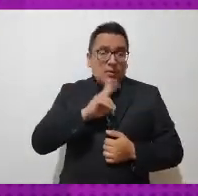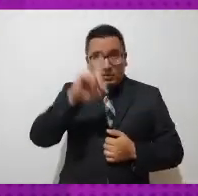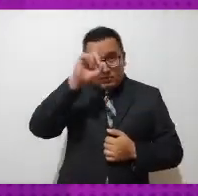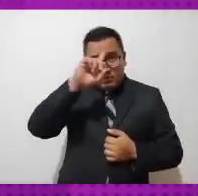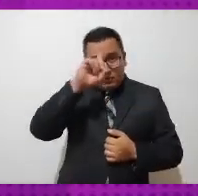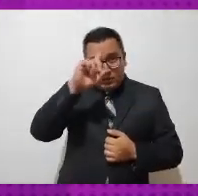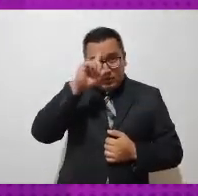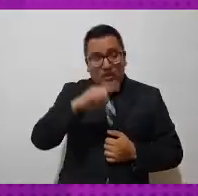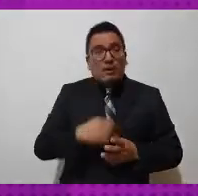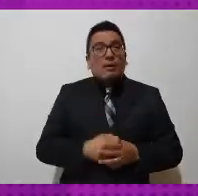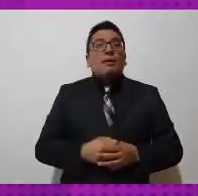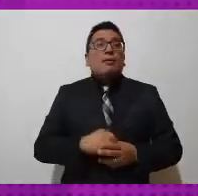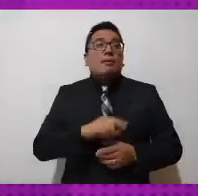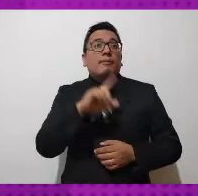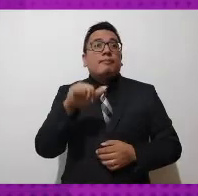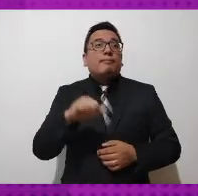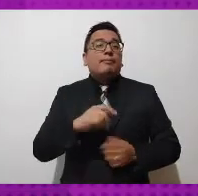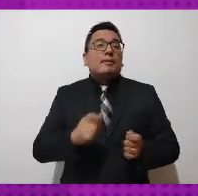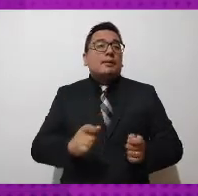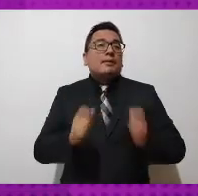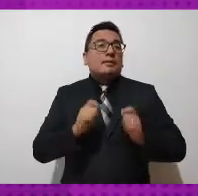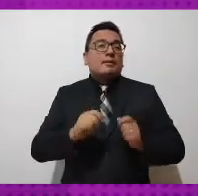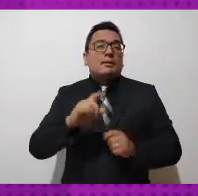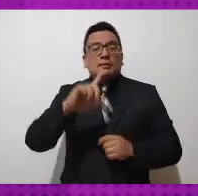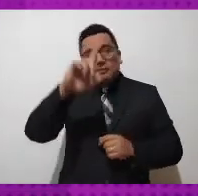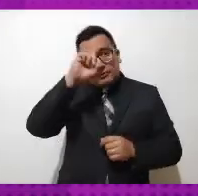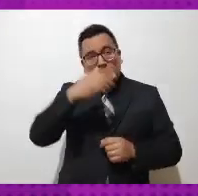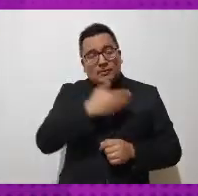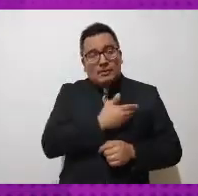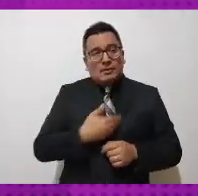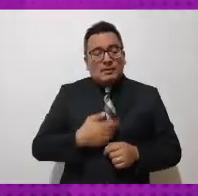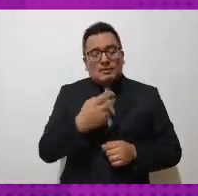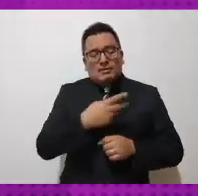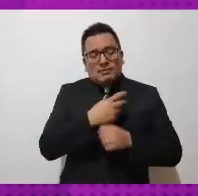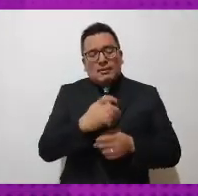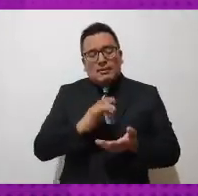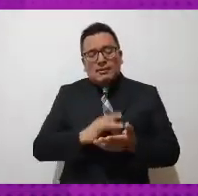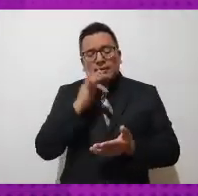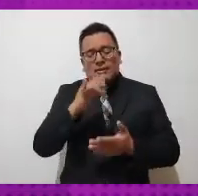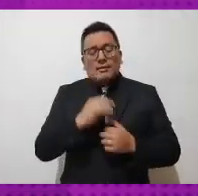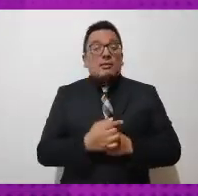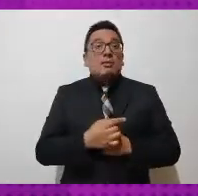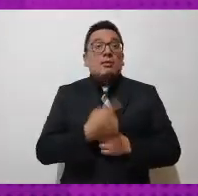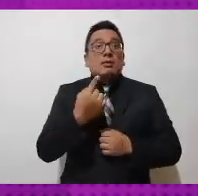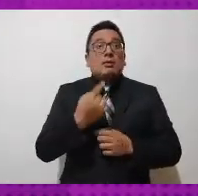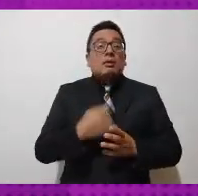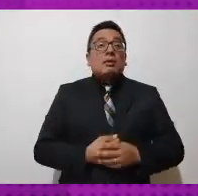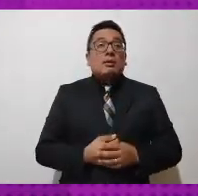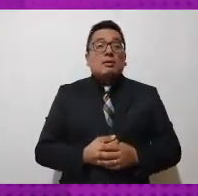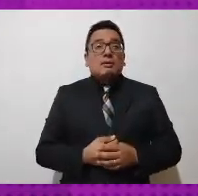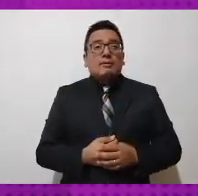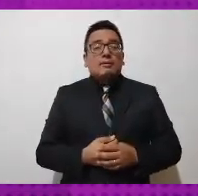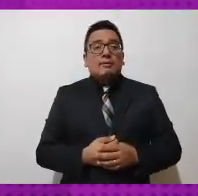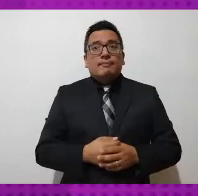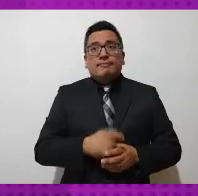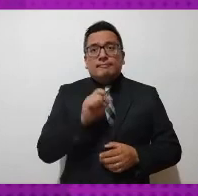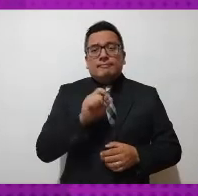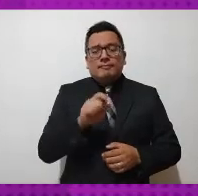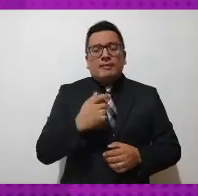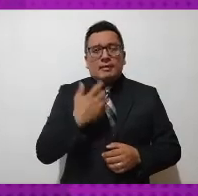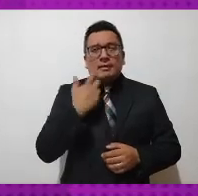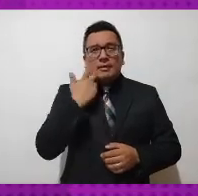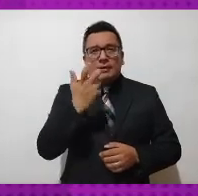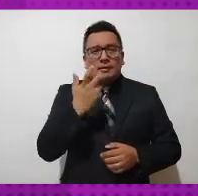consejera y consejera presidente, y bueno, pues aquí estoy. Y nuevamente muchas gracias por la invitación y por compartir con